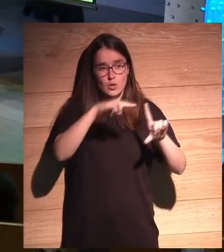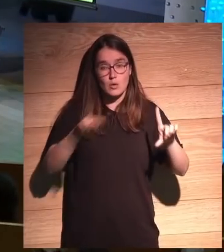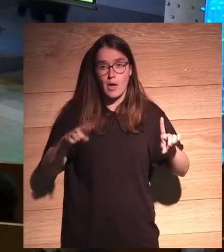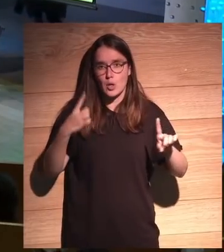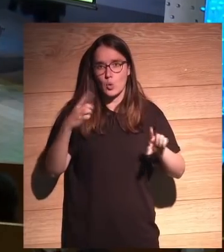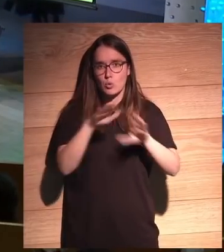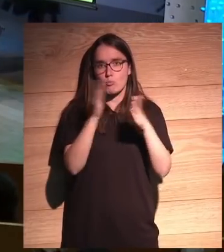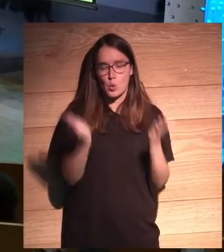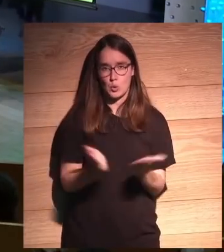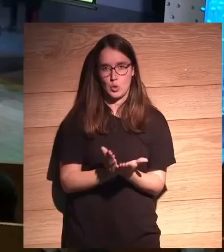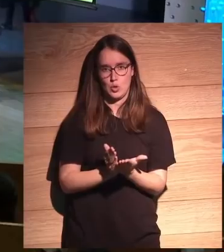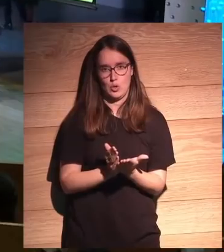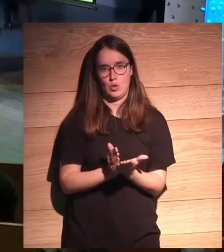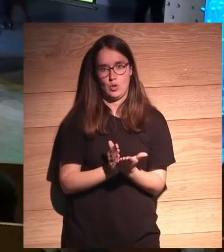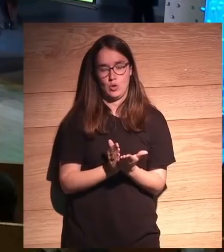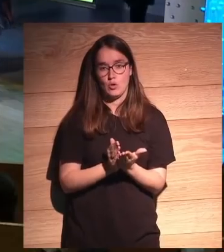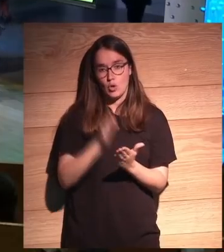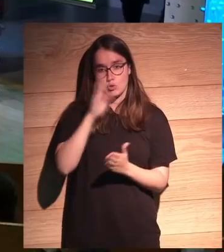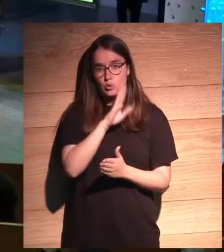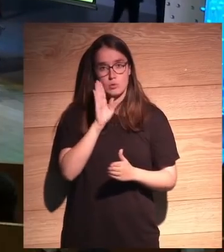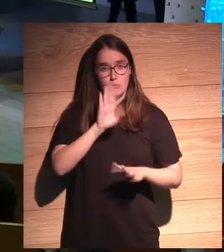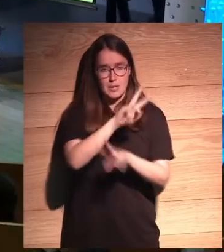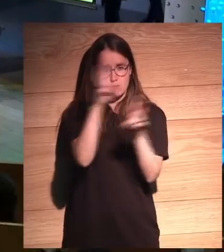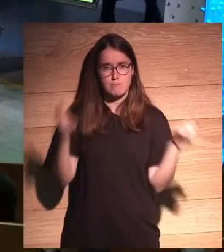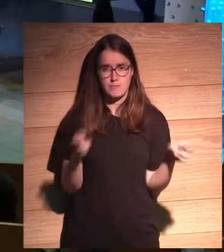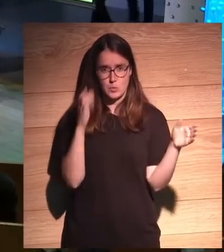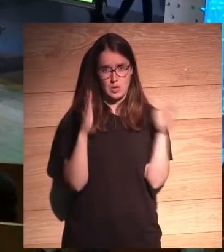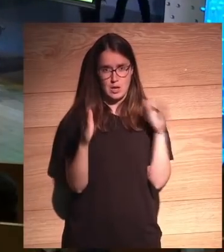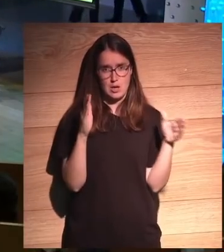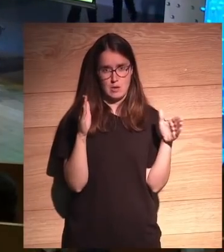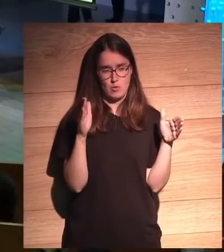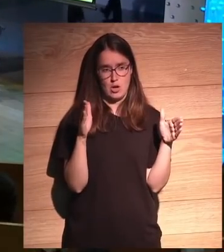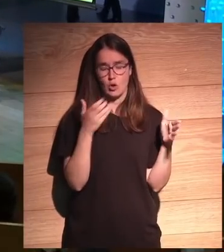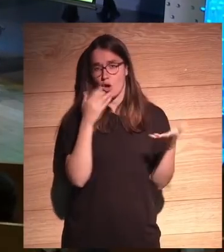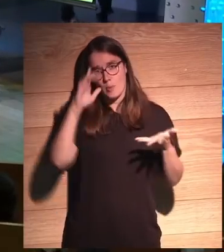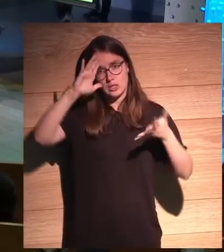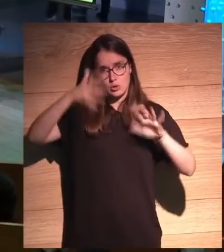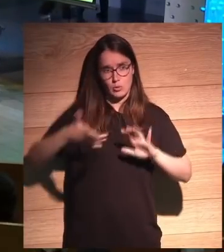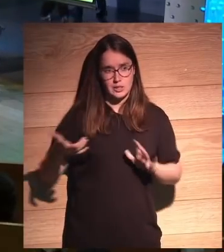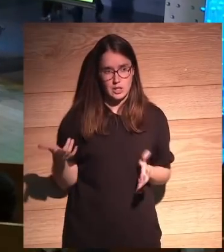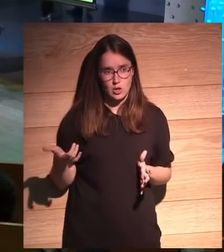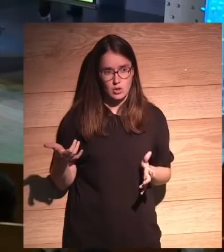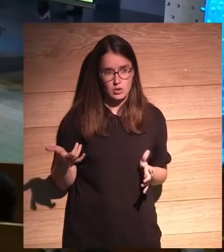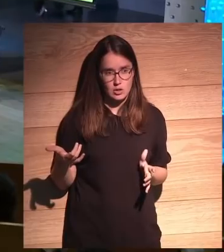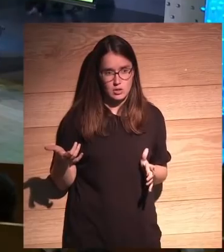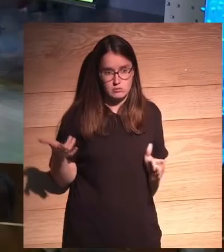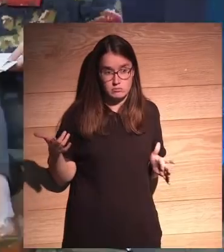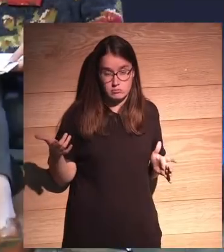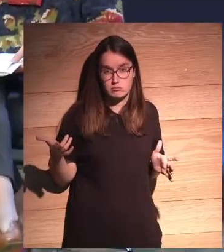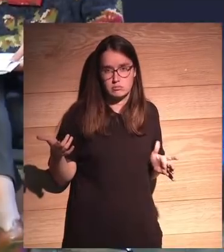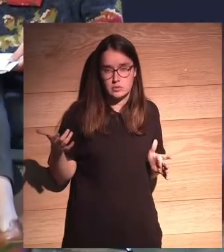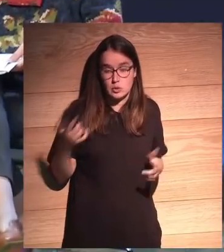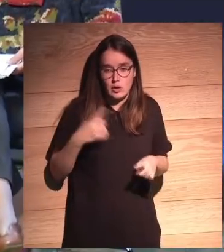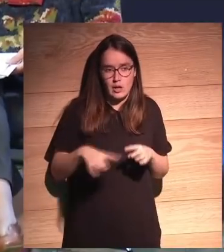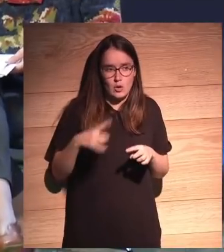Mundo la encerraron sus padres durante una temporada como si estuviera loca. Además, sí, sí. O sea, que es